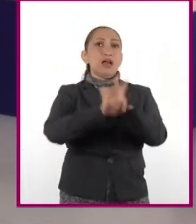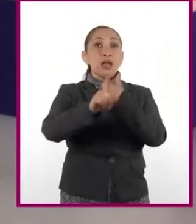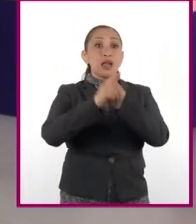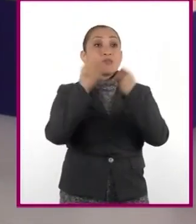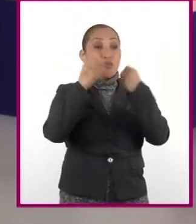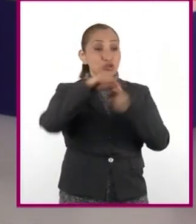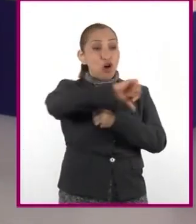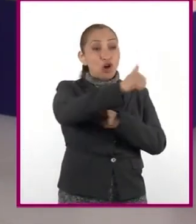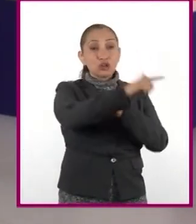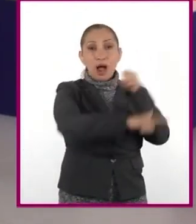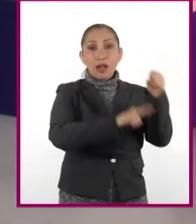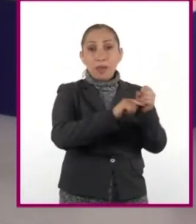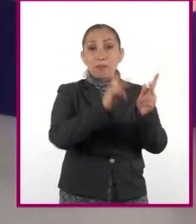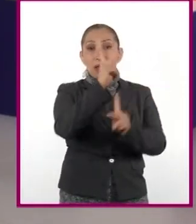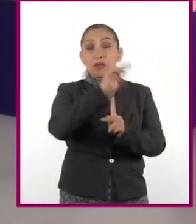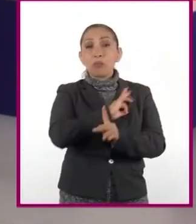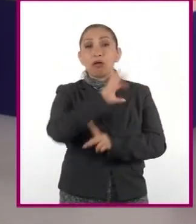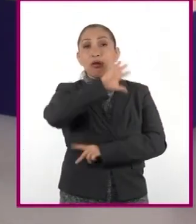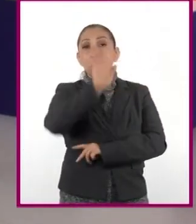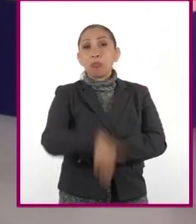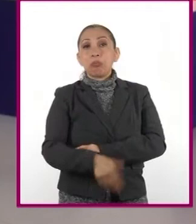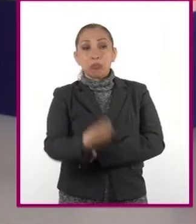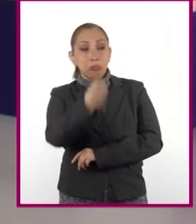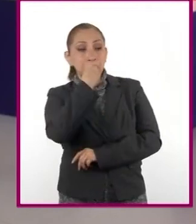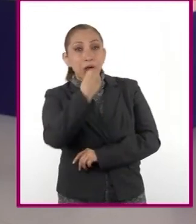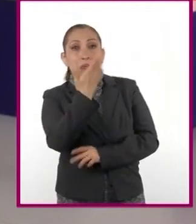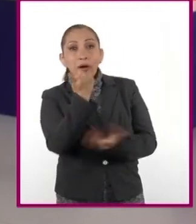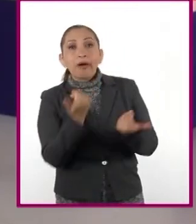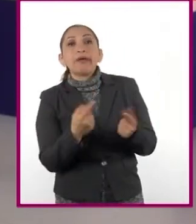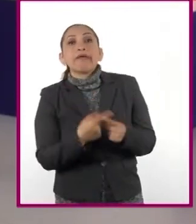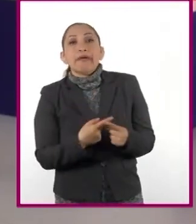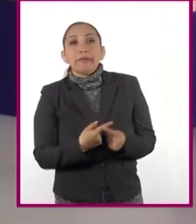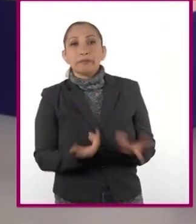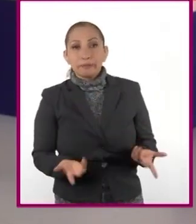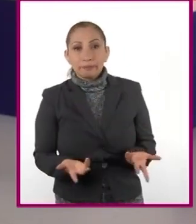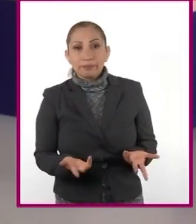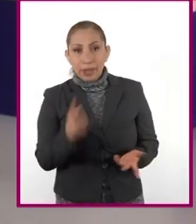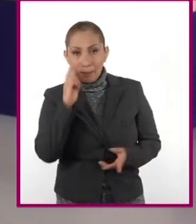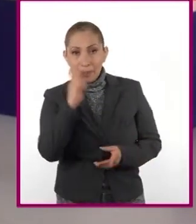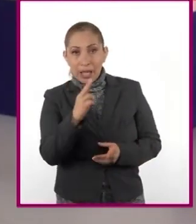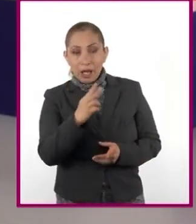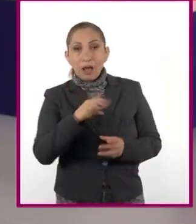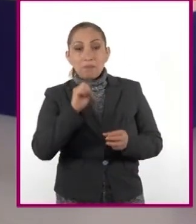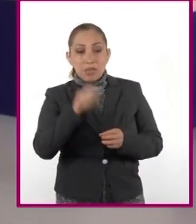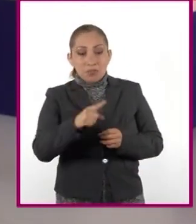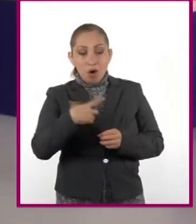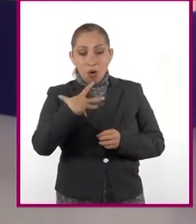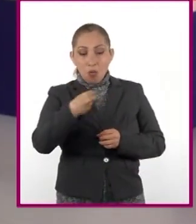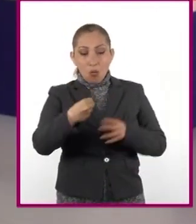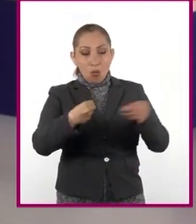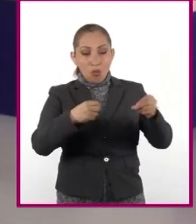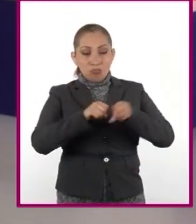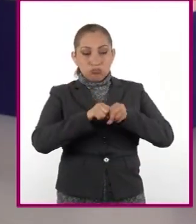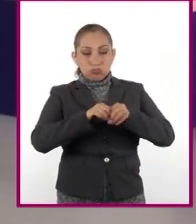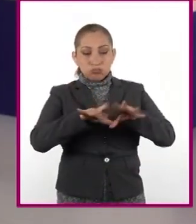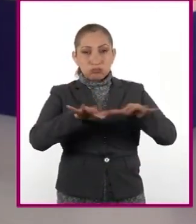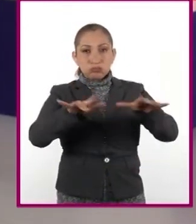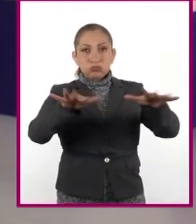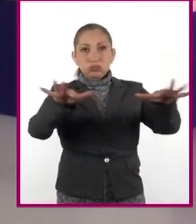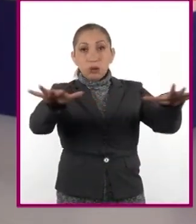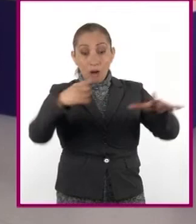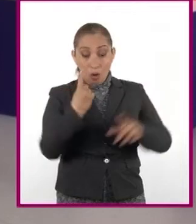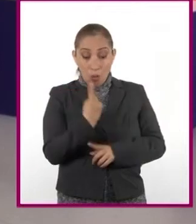muchos organismos pueden morir. Esto lo podemos representar con el efecto dominó, donde una acción